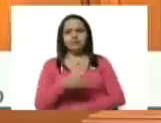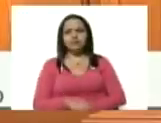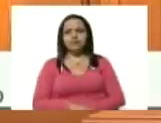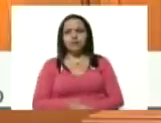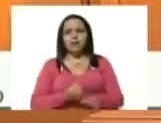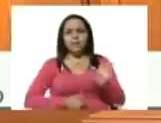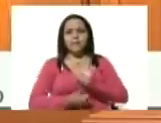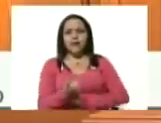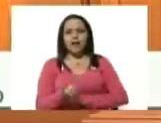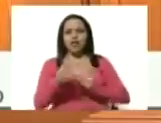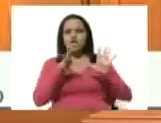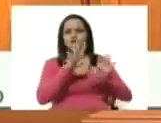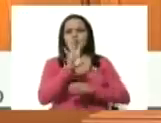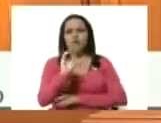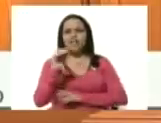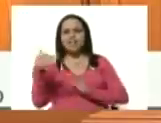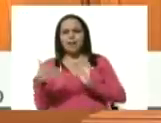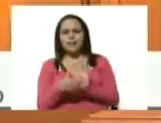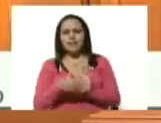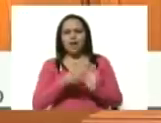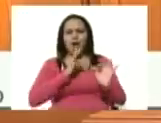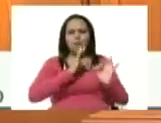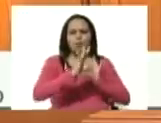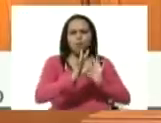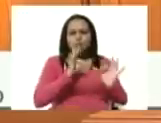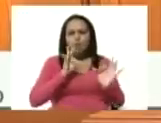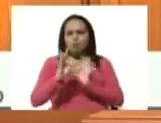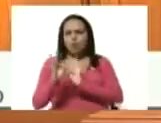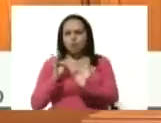de 90.000 casos.